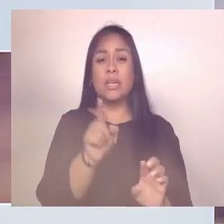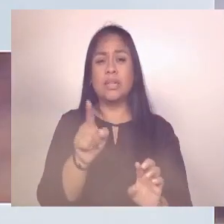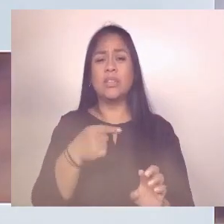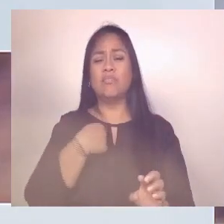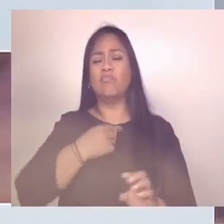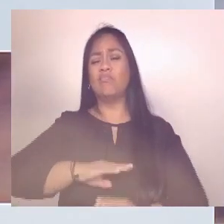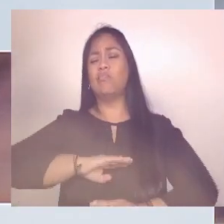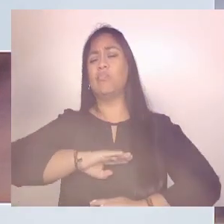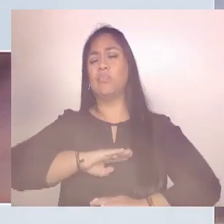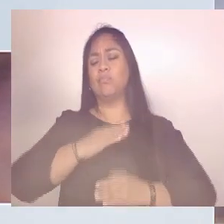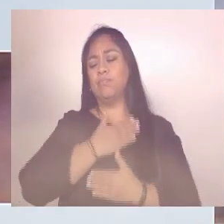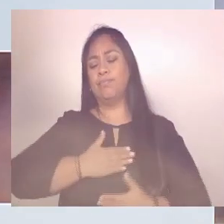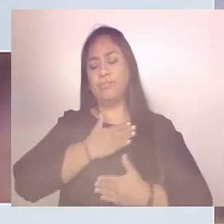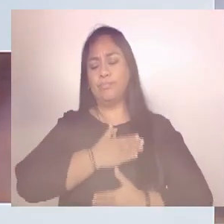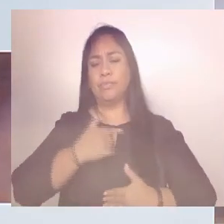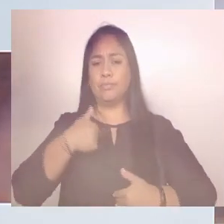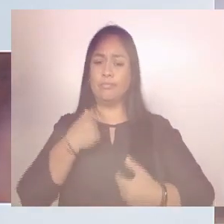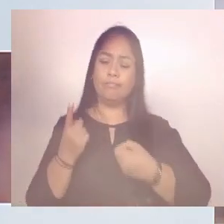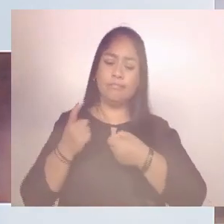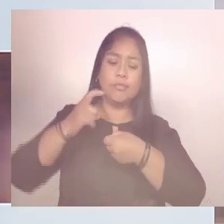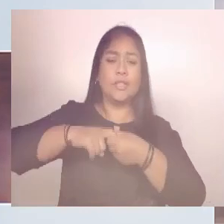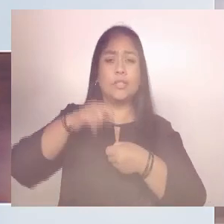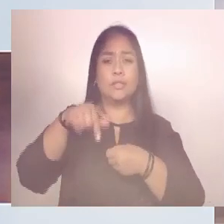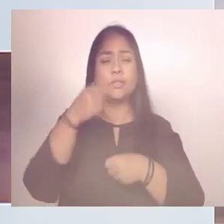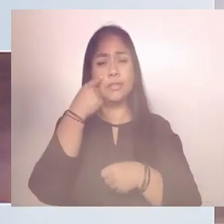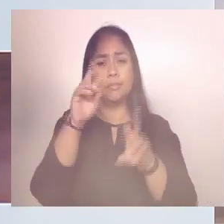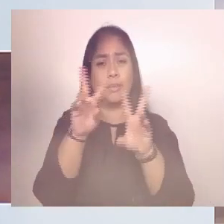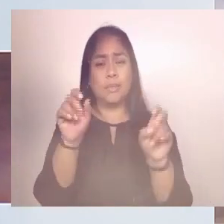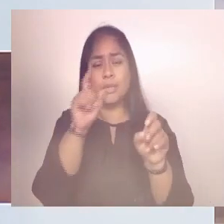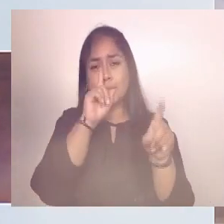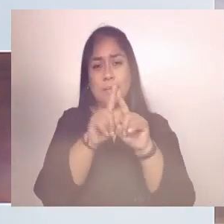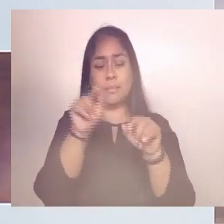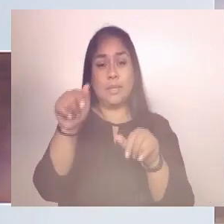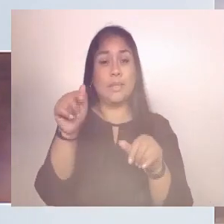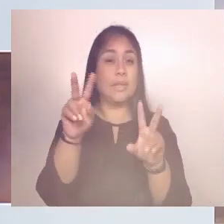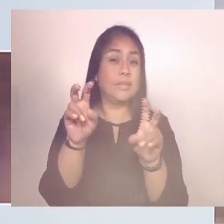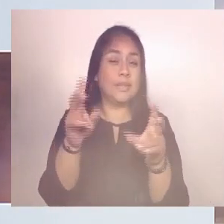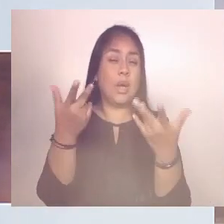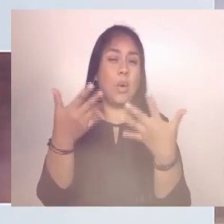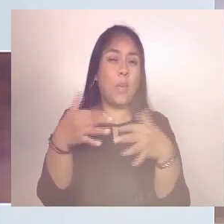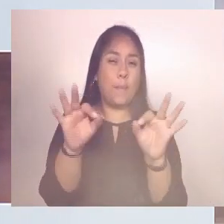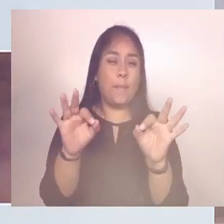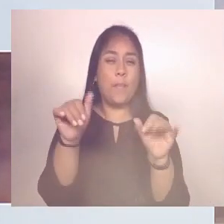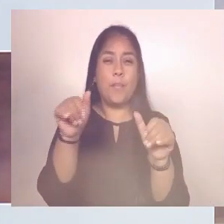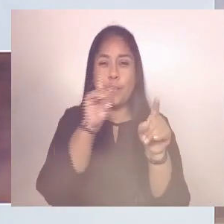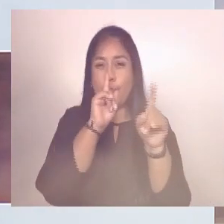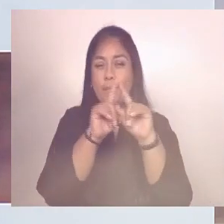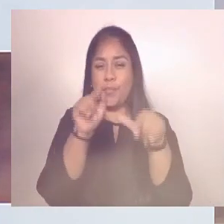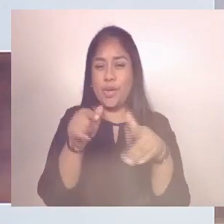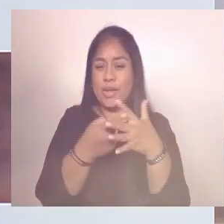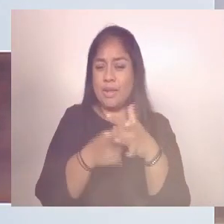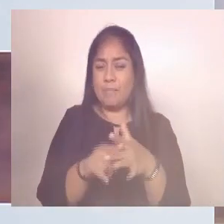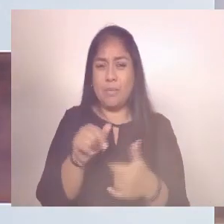de satisfacción ser partícipe por este motivo, de esta oportunidad en la que se abre una